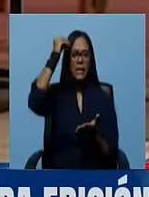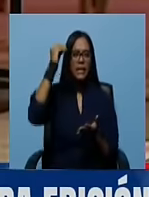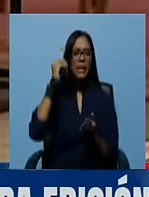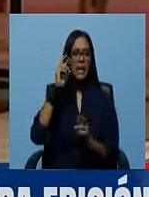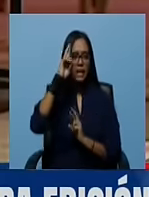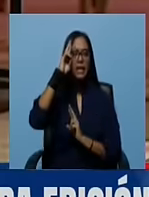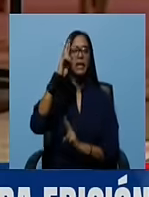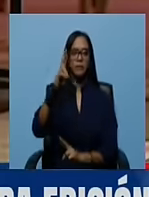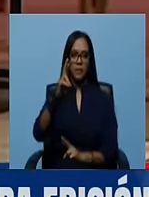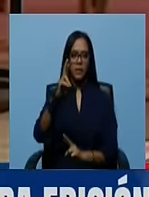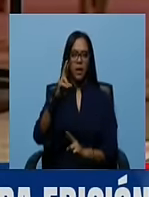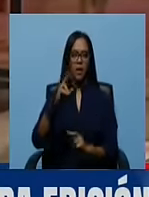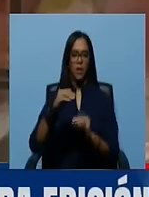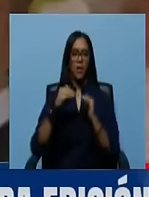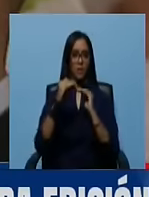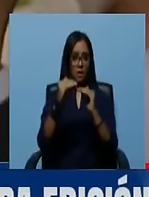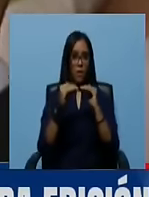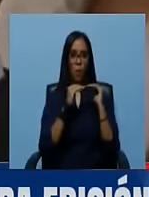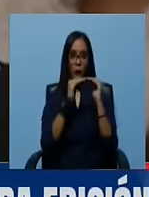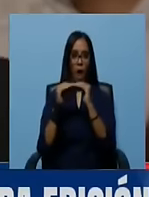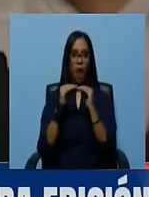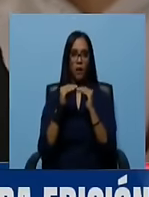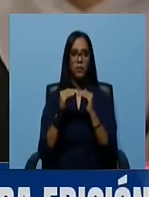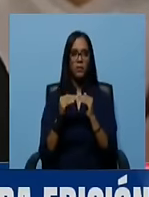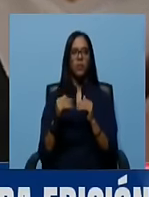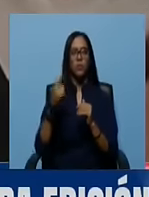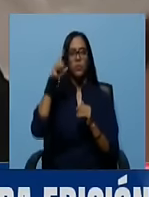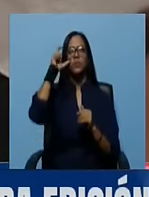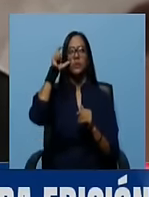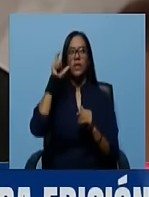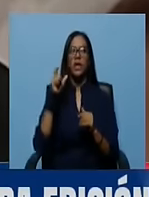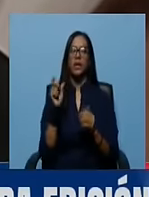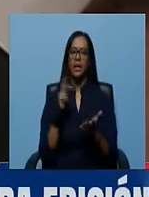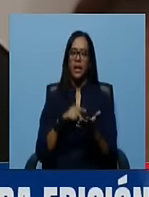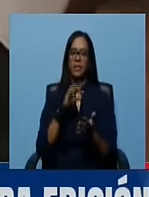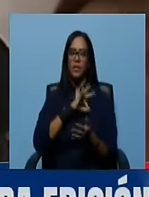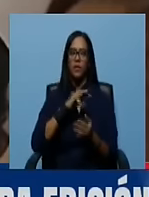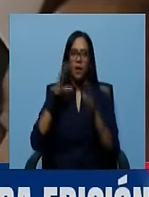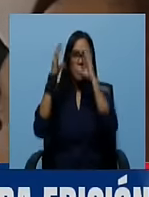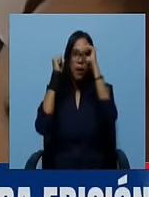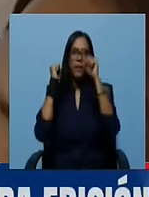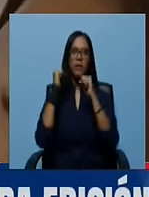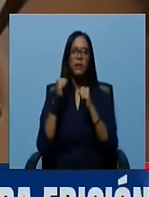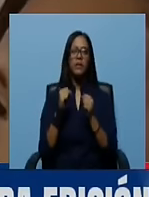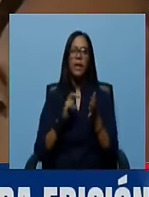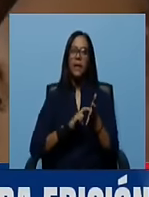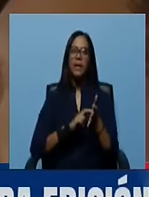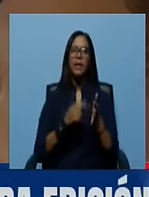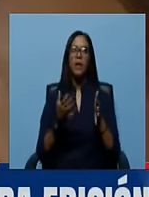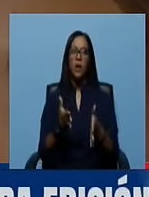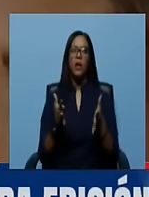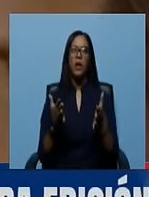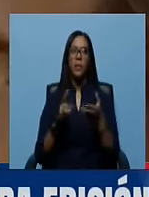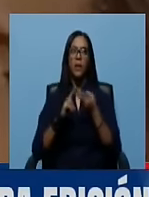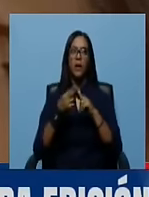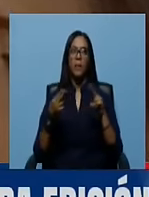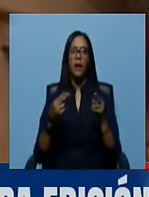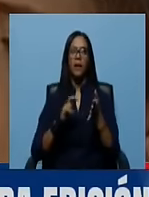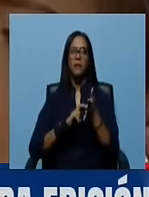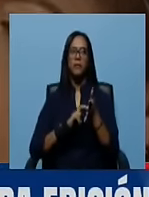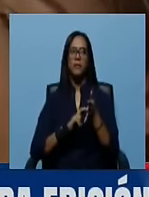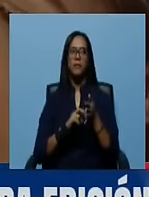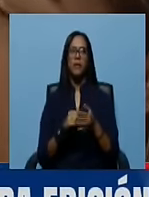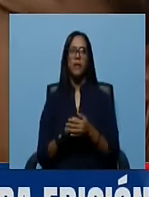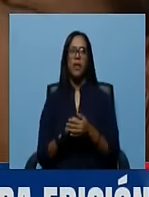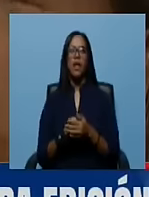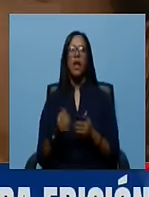respetarnos. Algún día llegará, señor embajador de Palestina, en que logremos la paz en Palestina, logremos